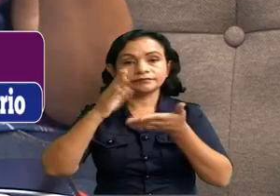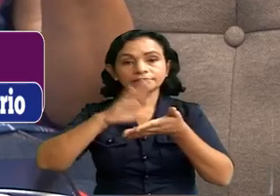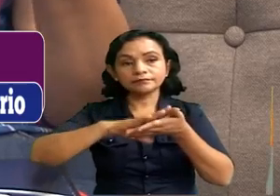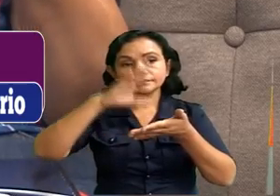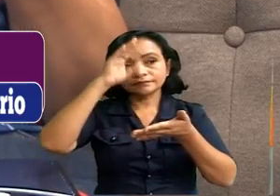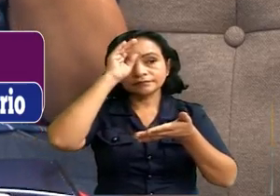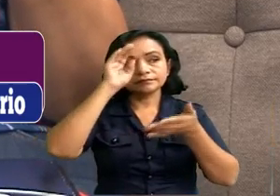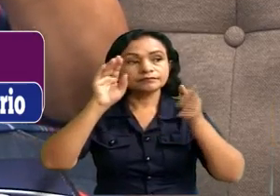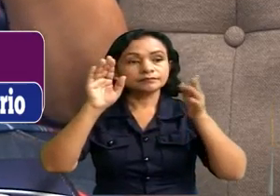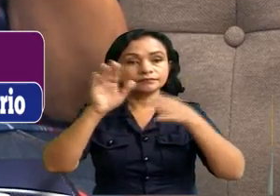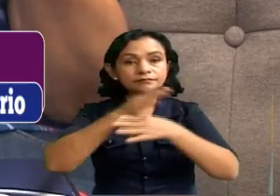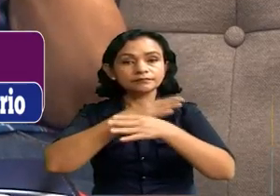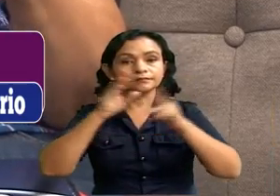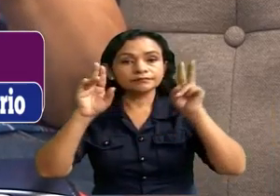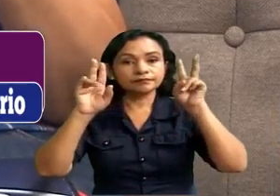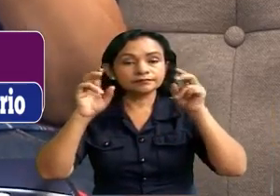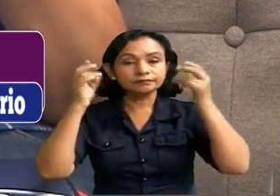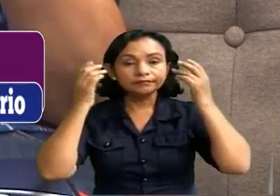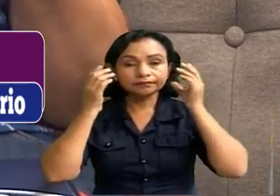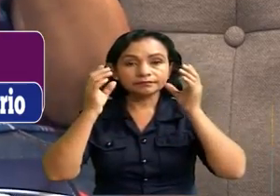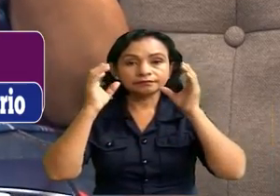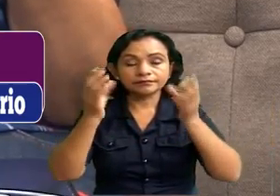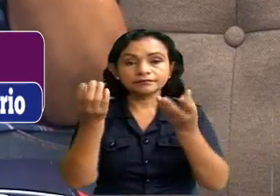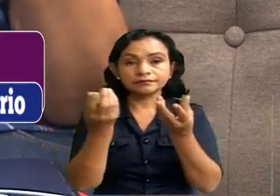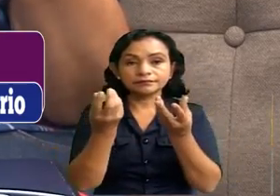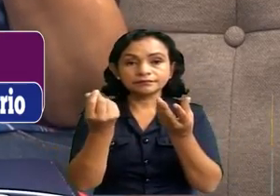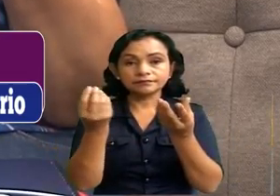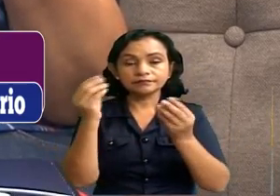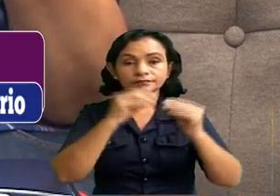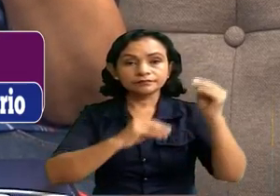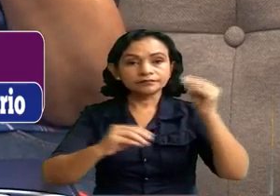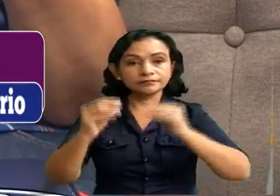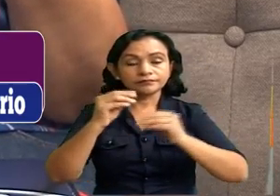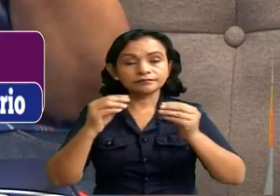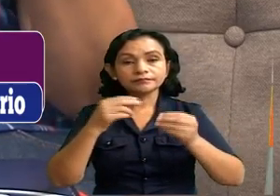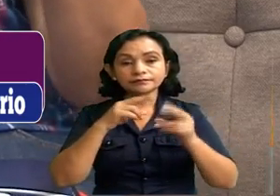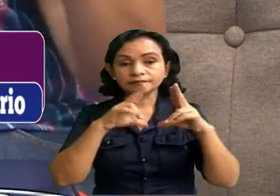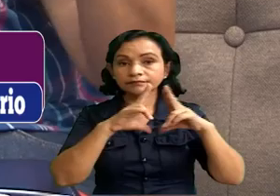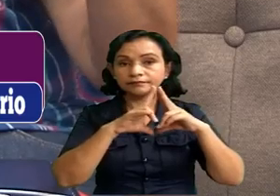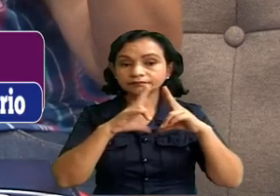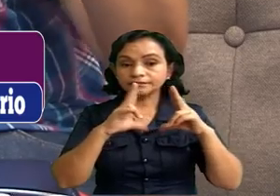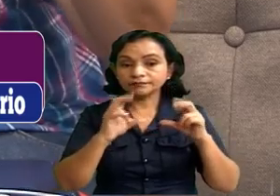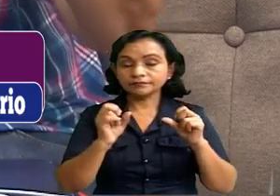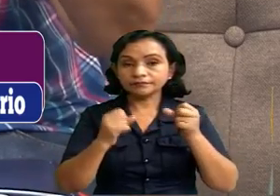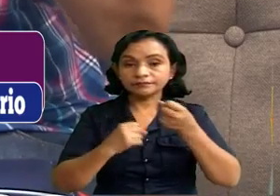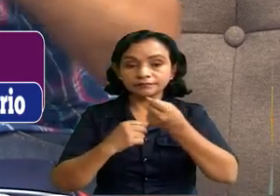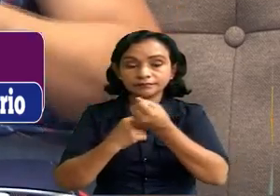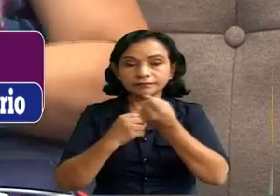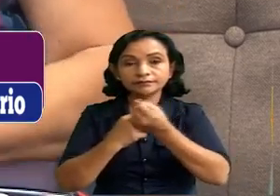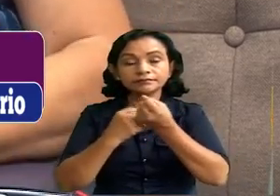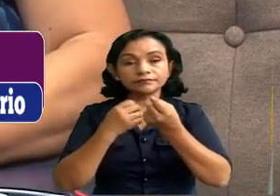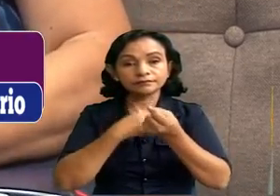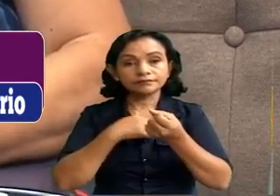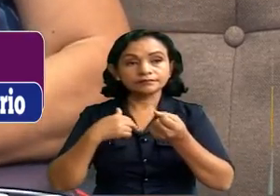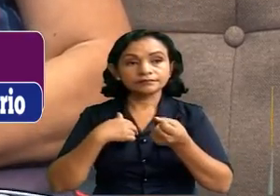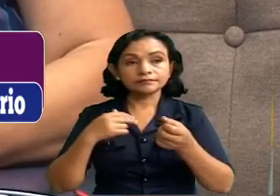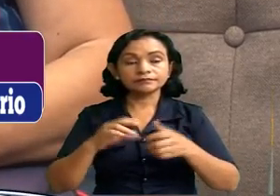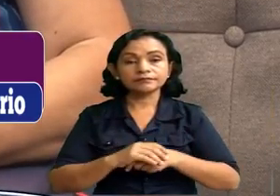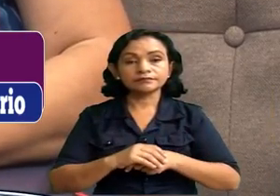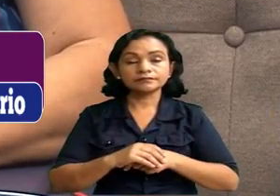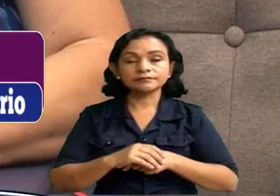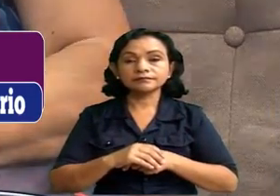de intercambio cultural, económico. Nosotros lo que somos es como un pilar para fortalecer.